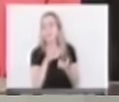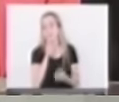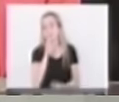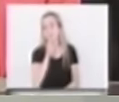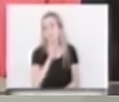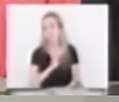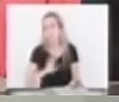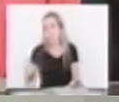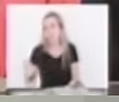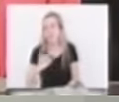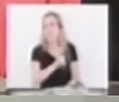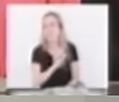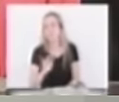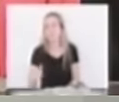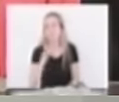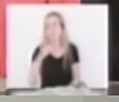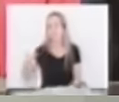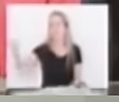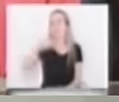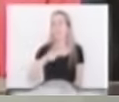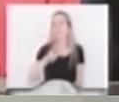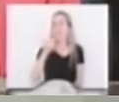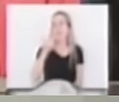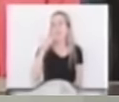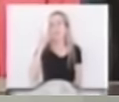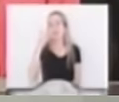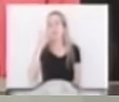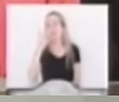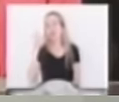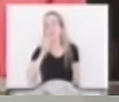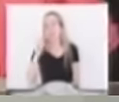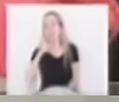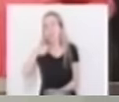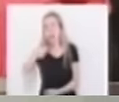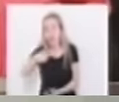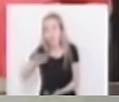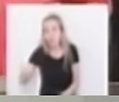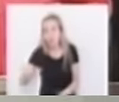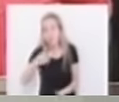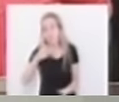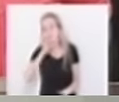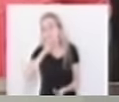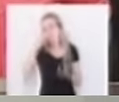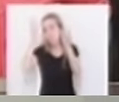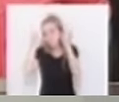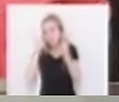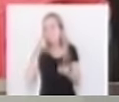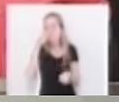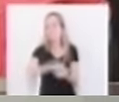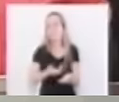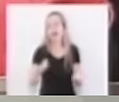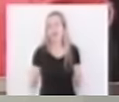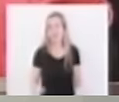departamento con un crédito. Entonces la única posibilidad que tenés es alquilar. Y cuando la única posibilidad que tenés es alquilar y hay poca